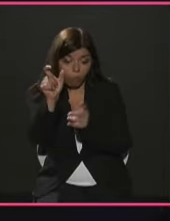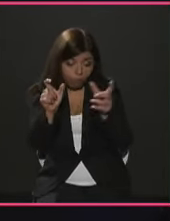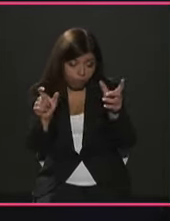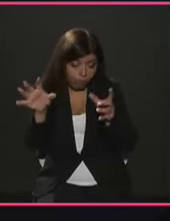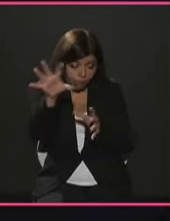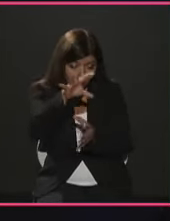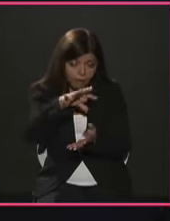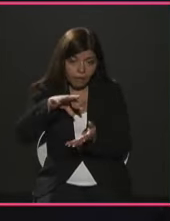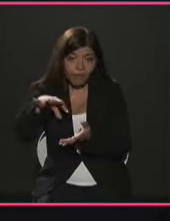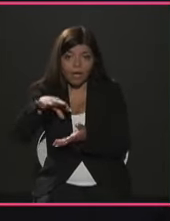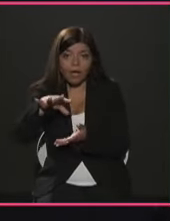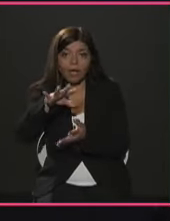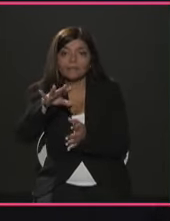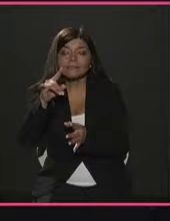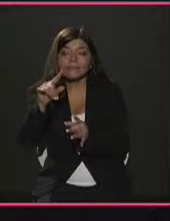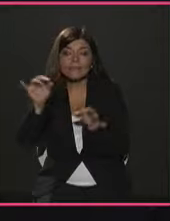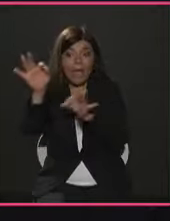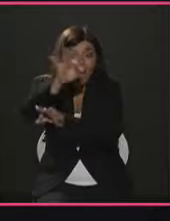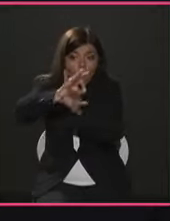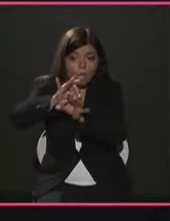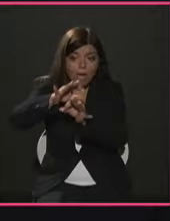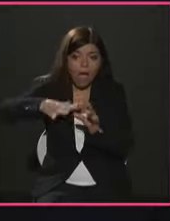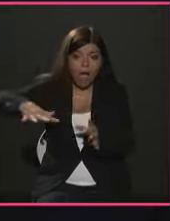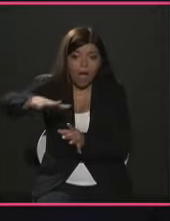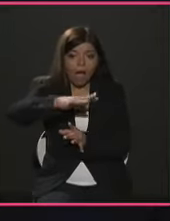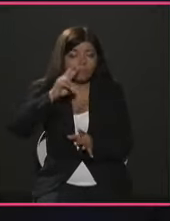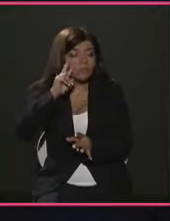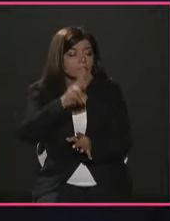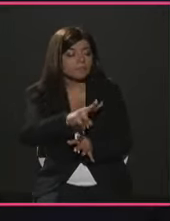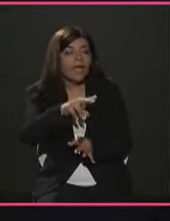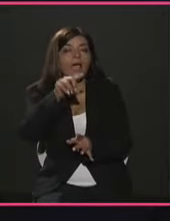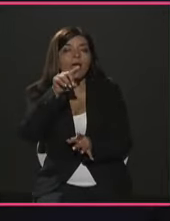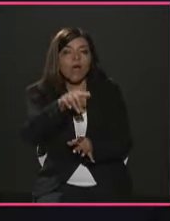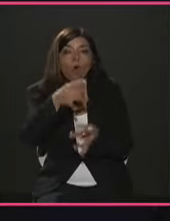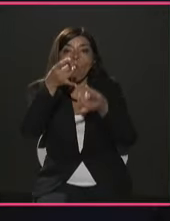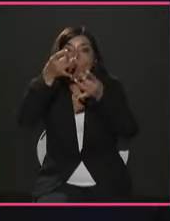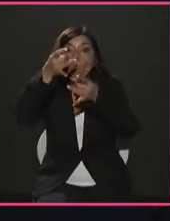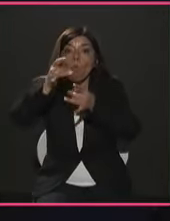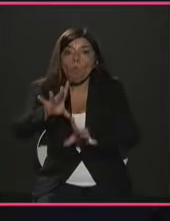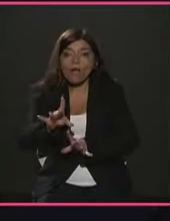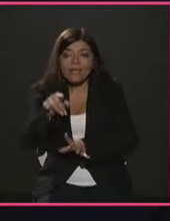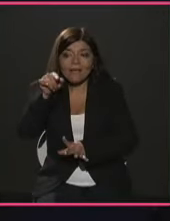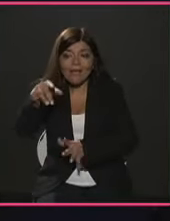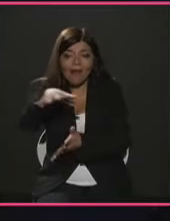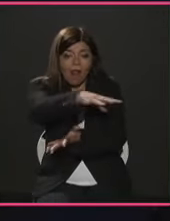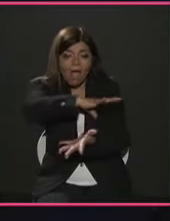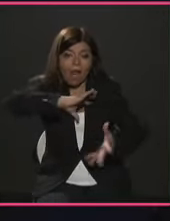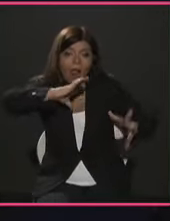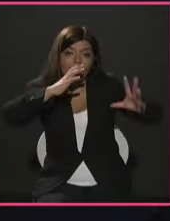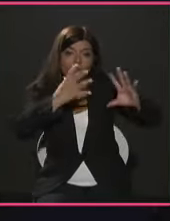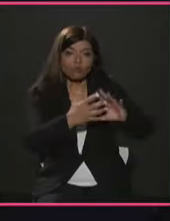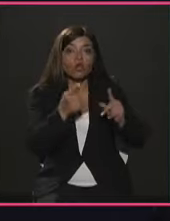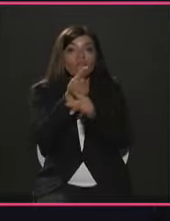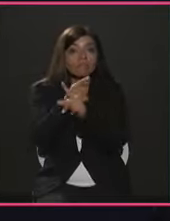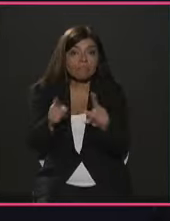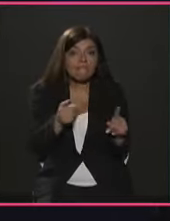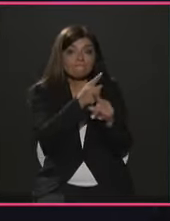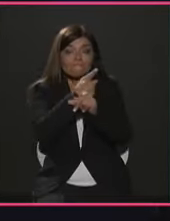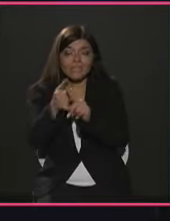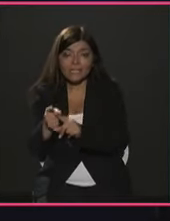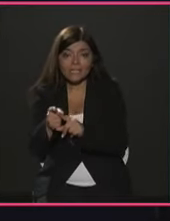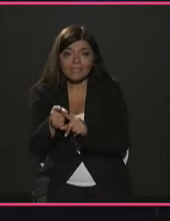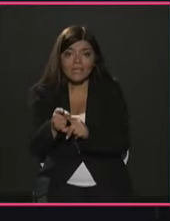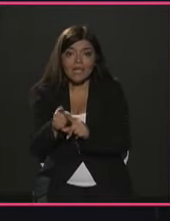para representar prácticamente esta huella digital que es única exclusiva y diferente porque responde a